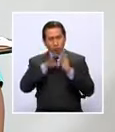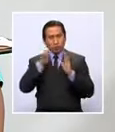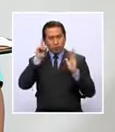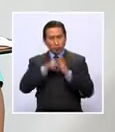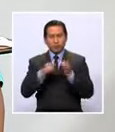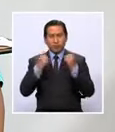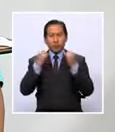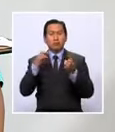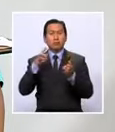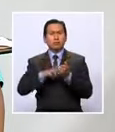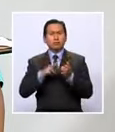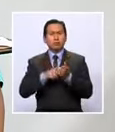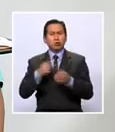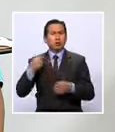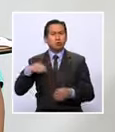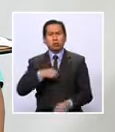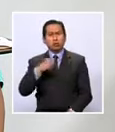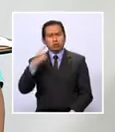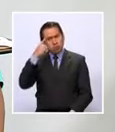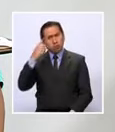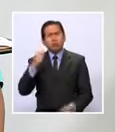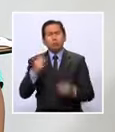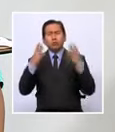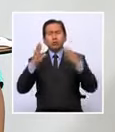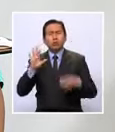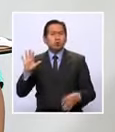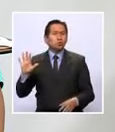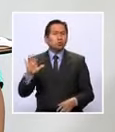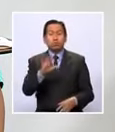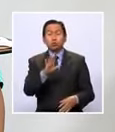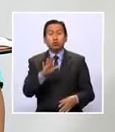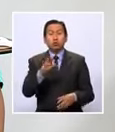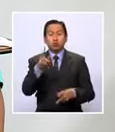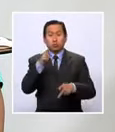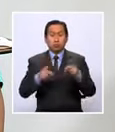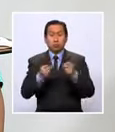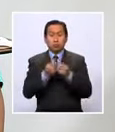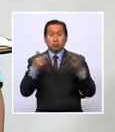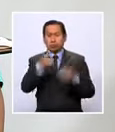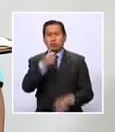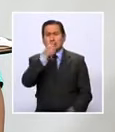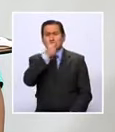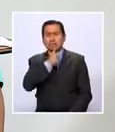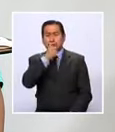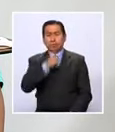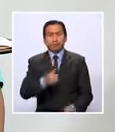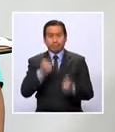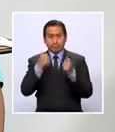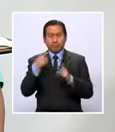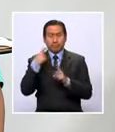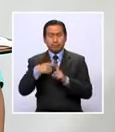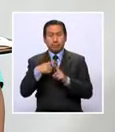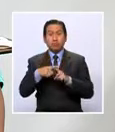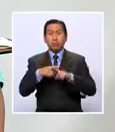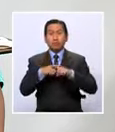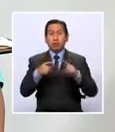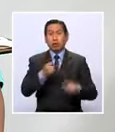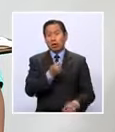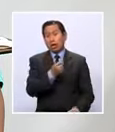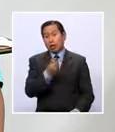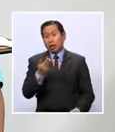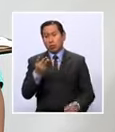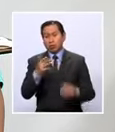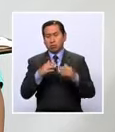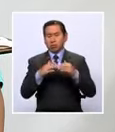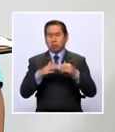atribuimos mucho al esfuerzo de gran parte de ella pero algunos desbordes